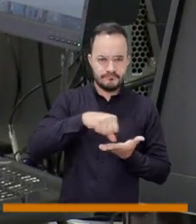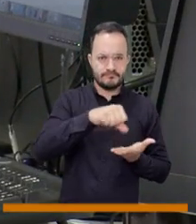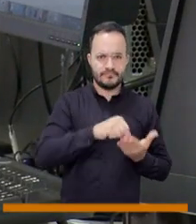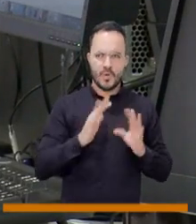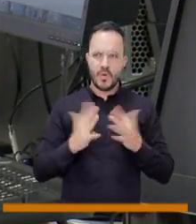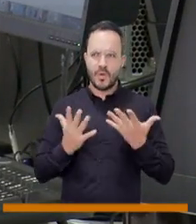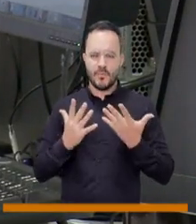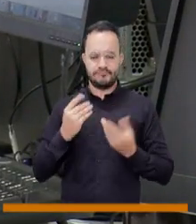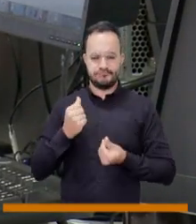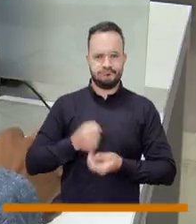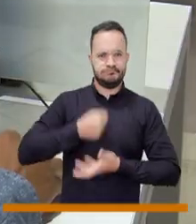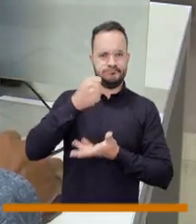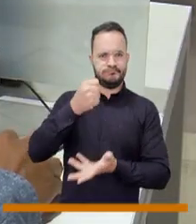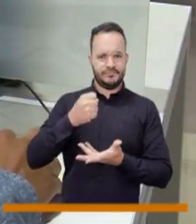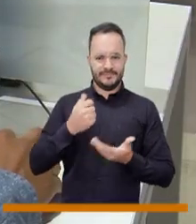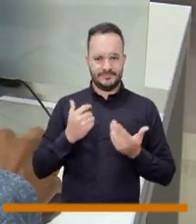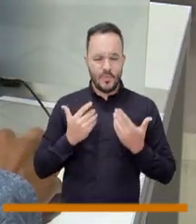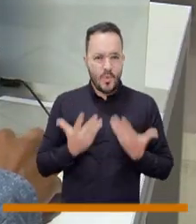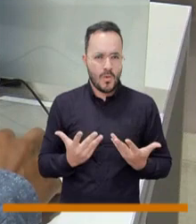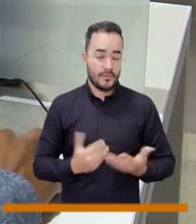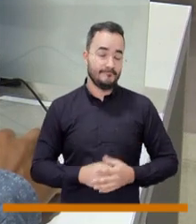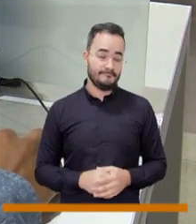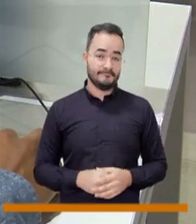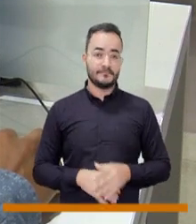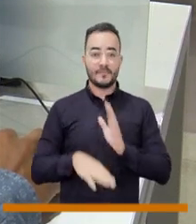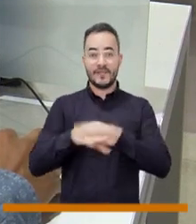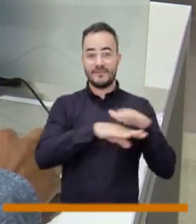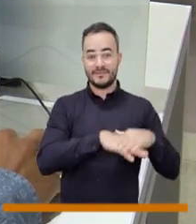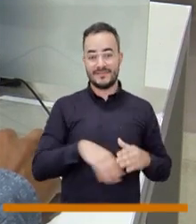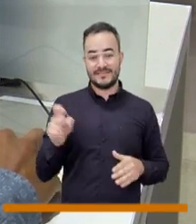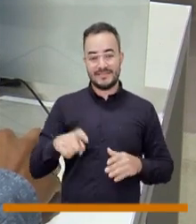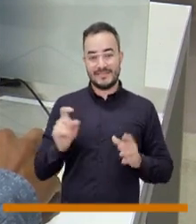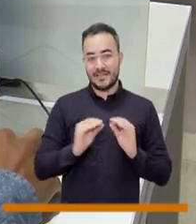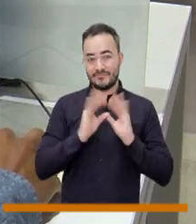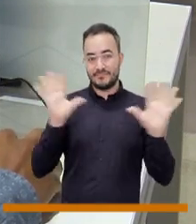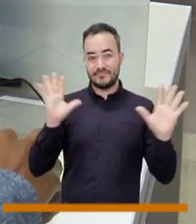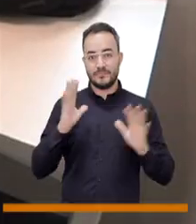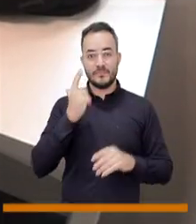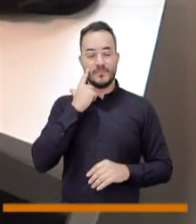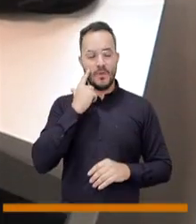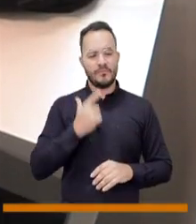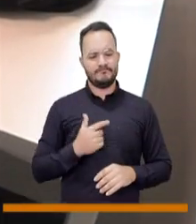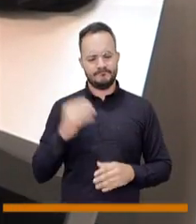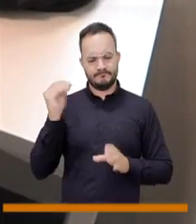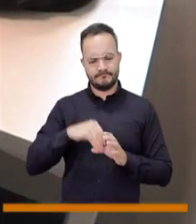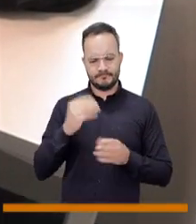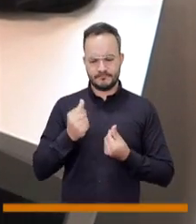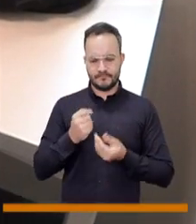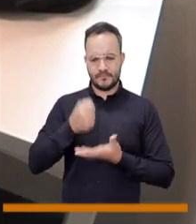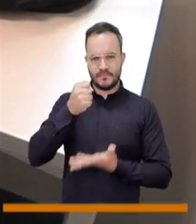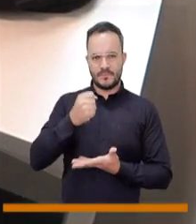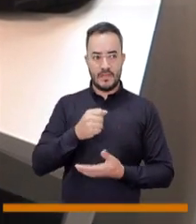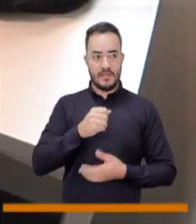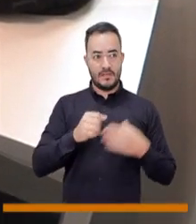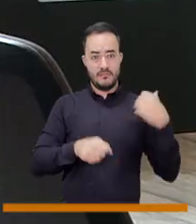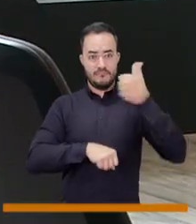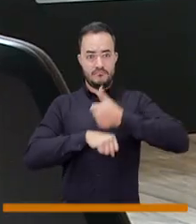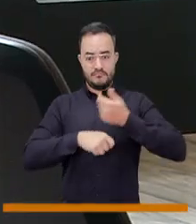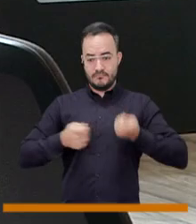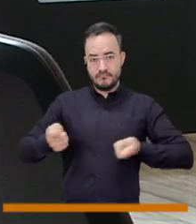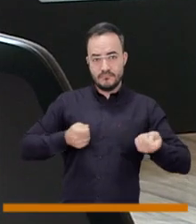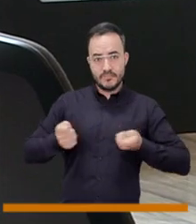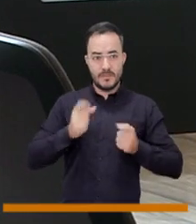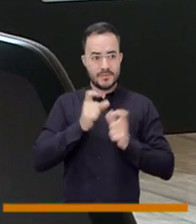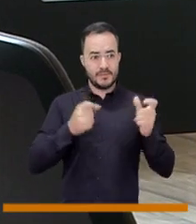fondo, que es un fondo especial, un fondo cuenta, que también hay que decirlo, porque la gente está diciendo, bueno, este fondo va a tener burocracia, este fondo va a